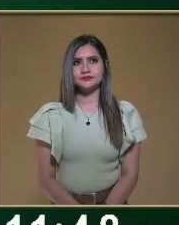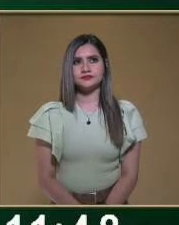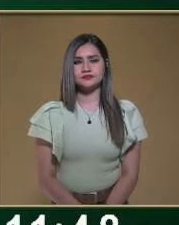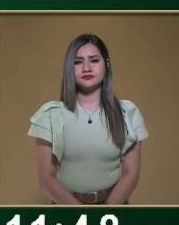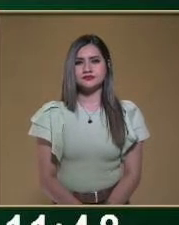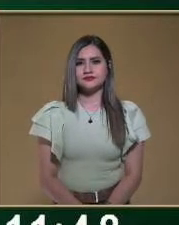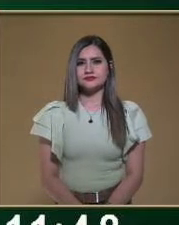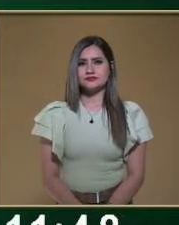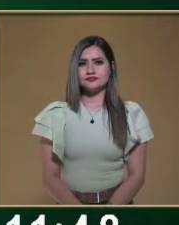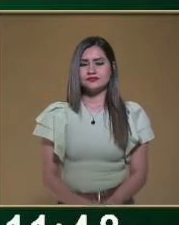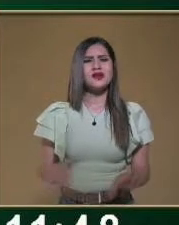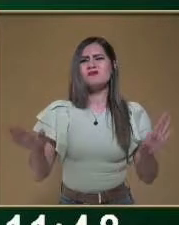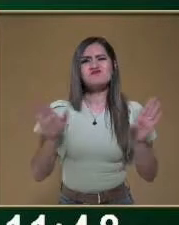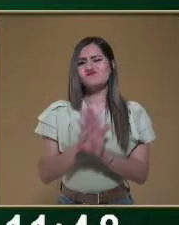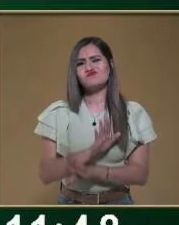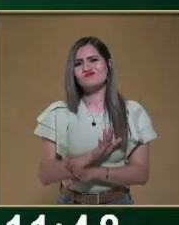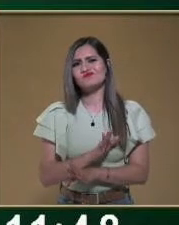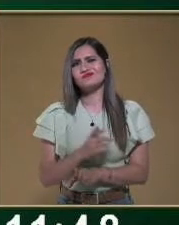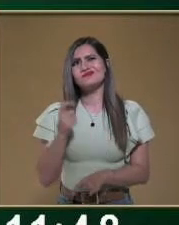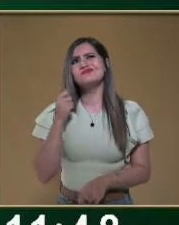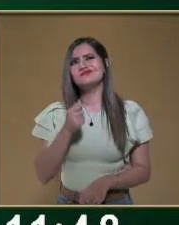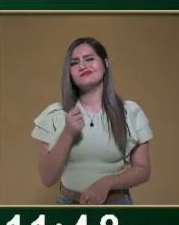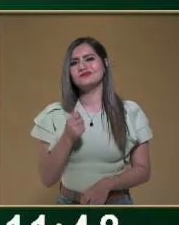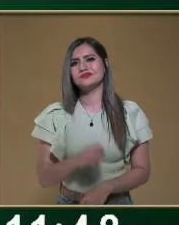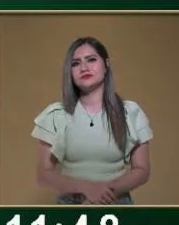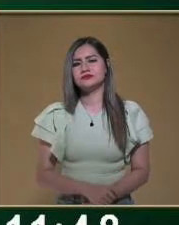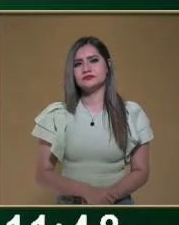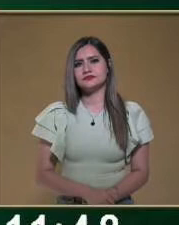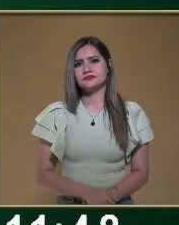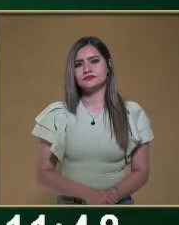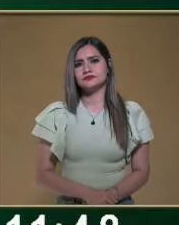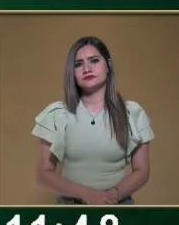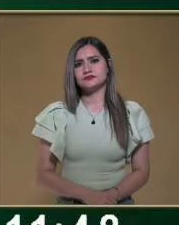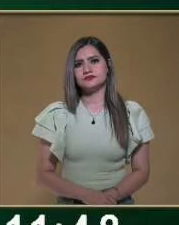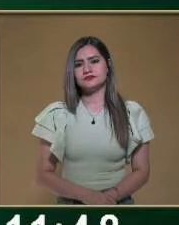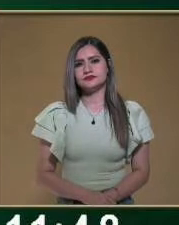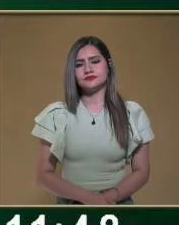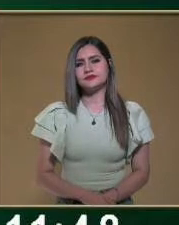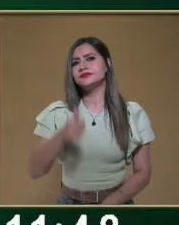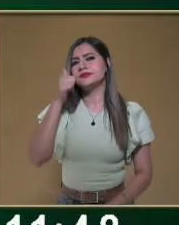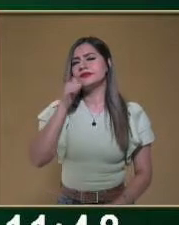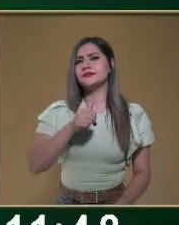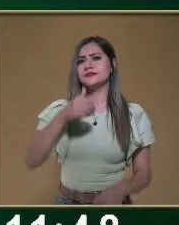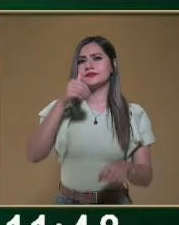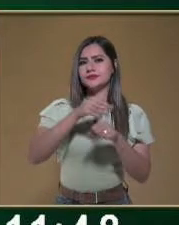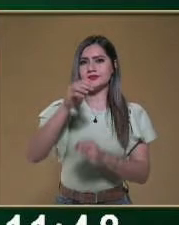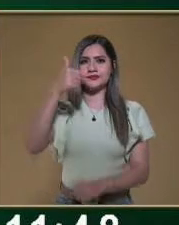no cambia? Bueno, lo que no cambia, maestra Ana, es el 6, o